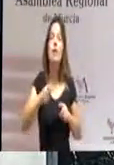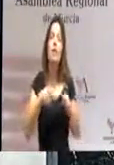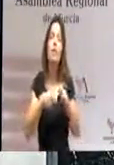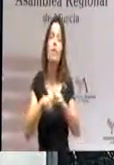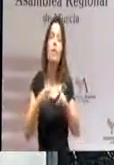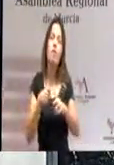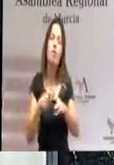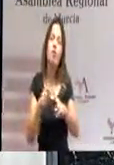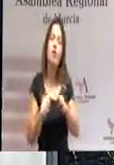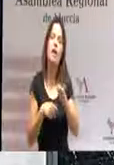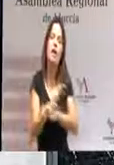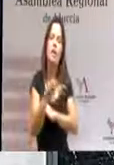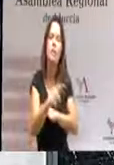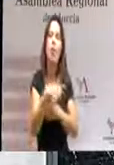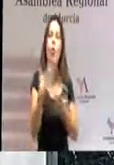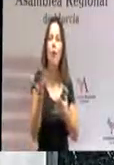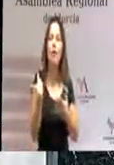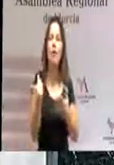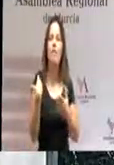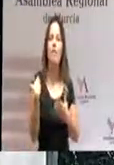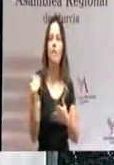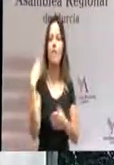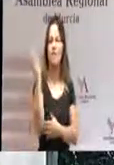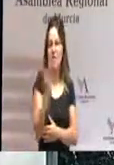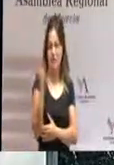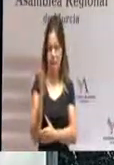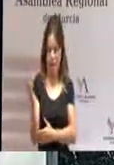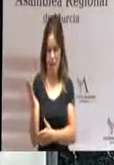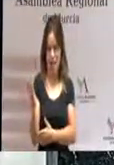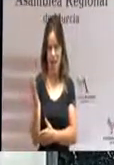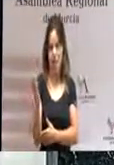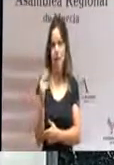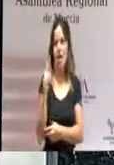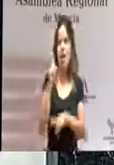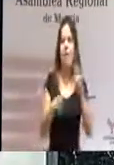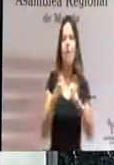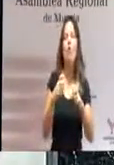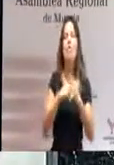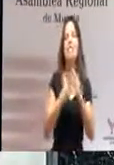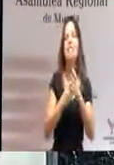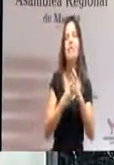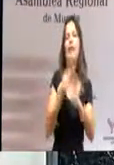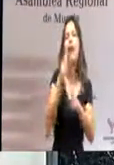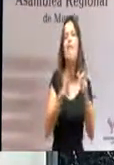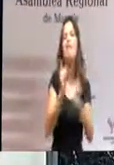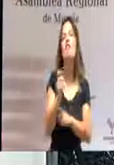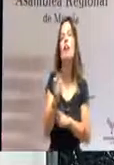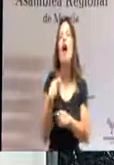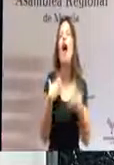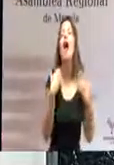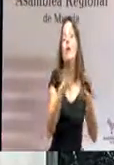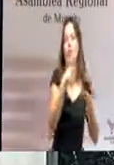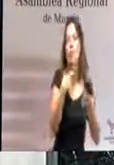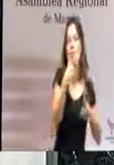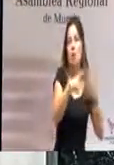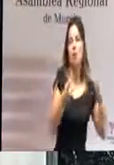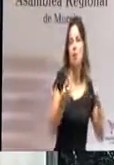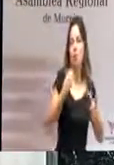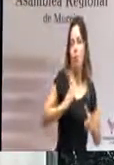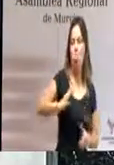desigualdad es la fiscalidad. Las reformas de los sistemas fiscales están beneficiando a los ingresos altos mientras